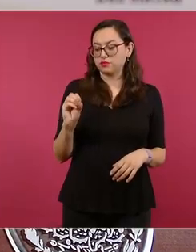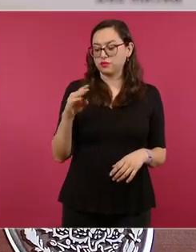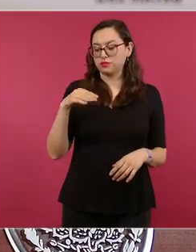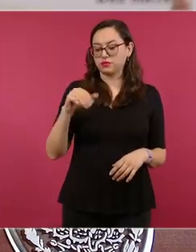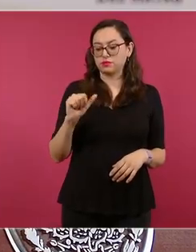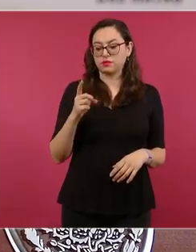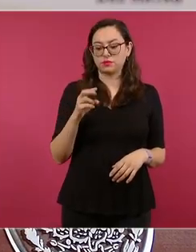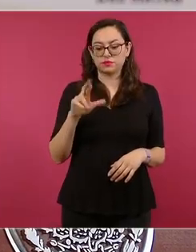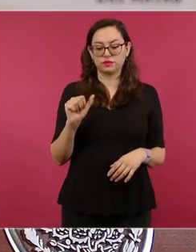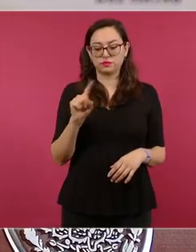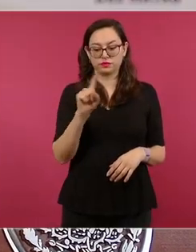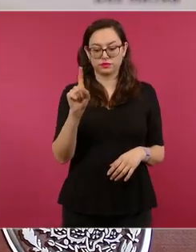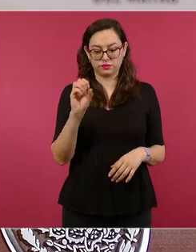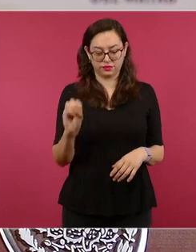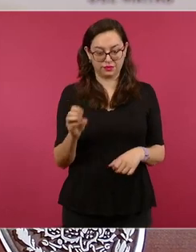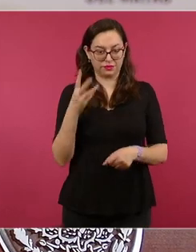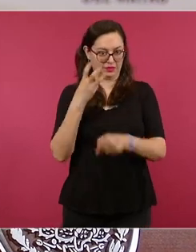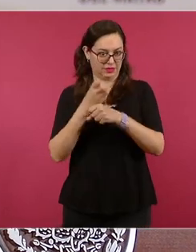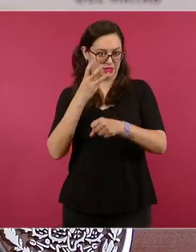que fue el otro candidato